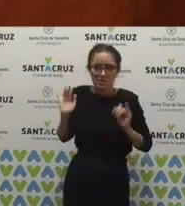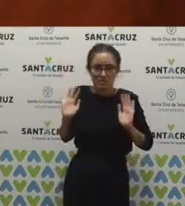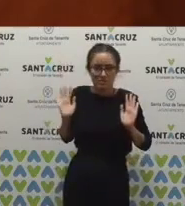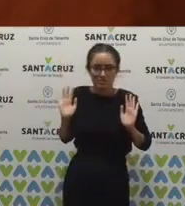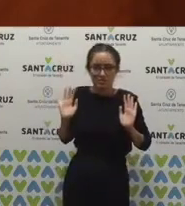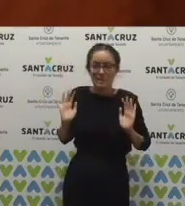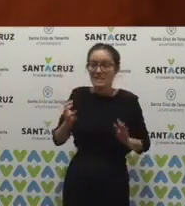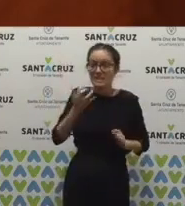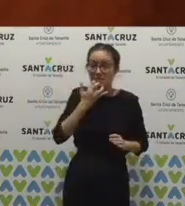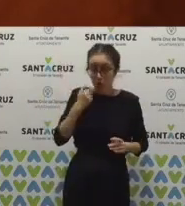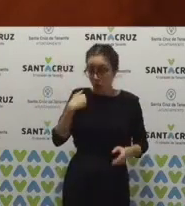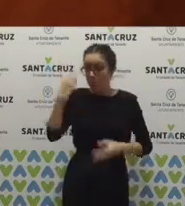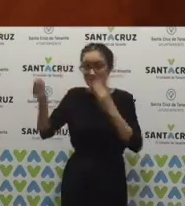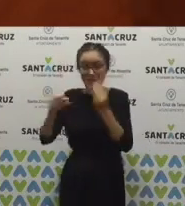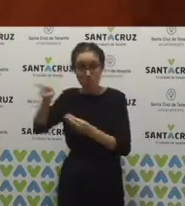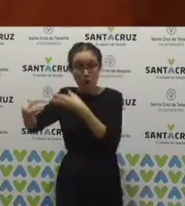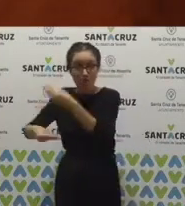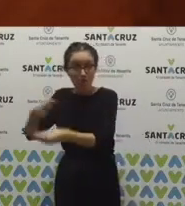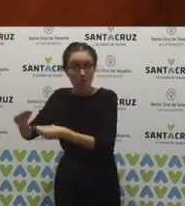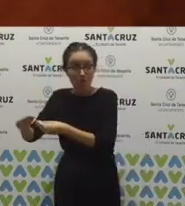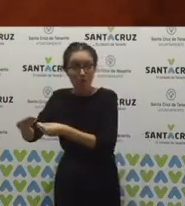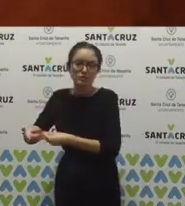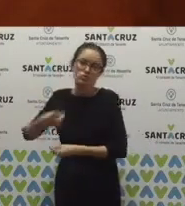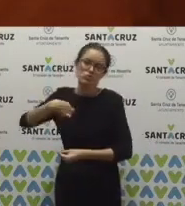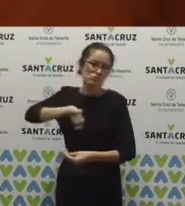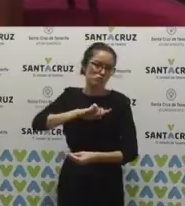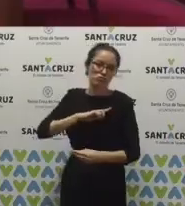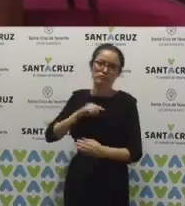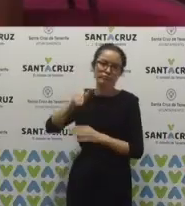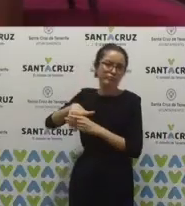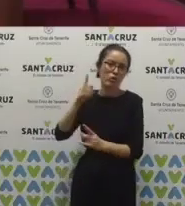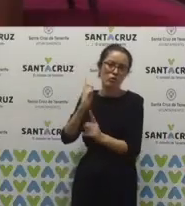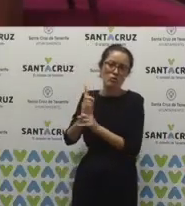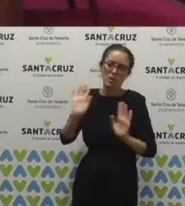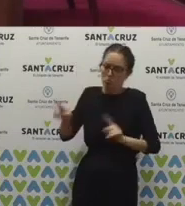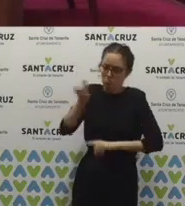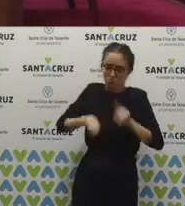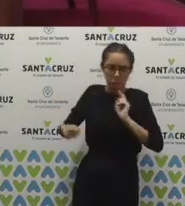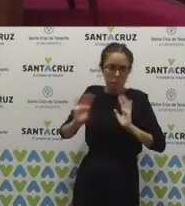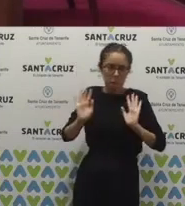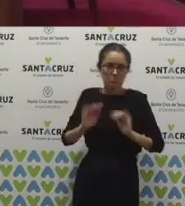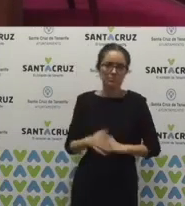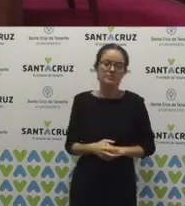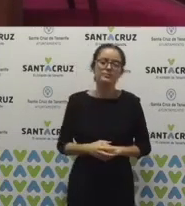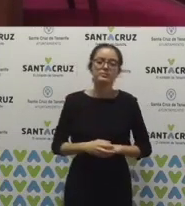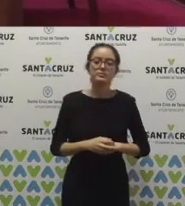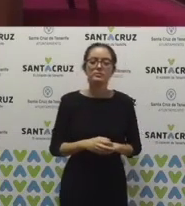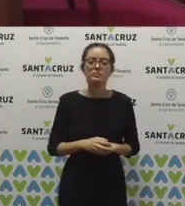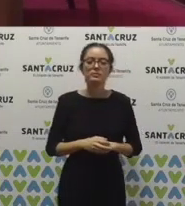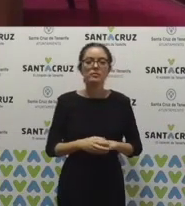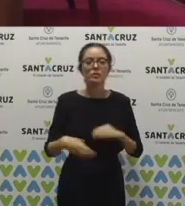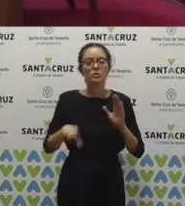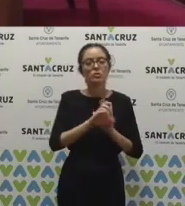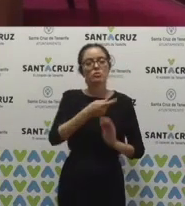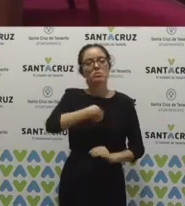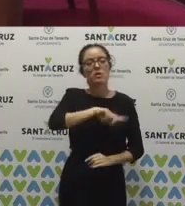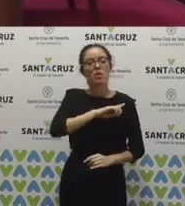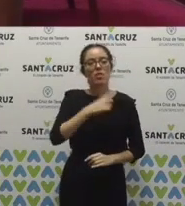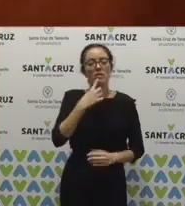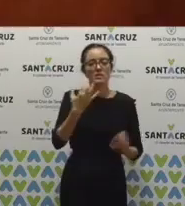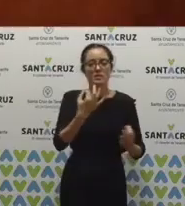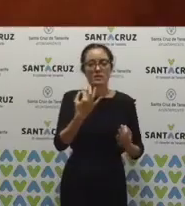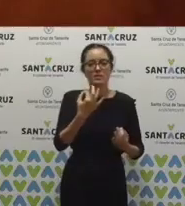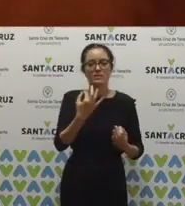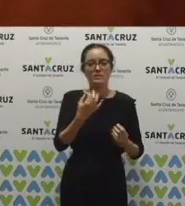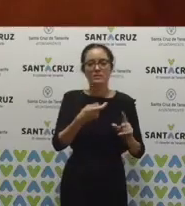hubiese votado en contra de ese texto la constitución española señala que el estado se organiza